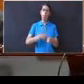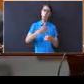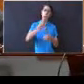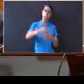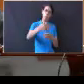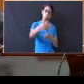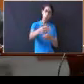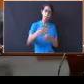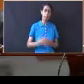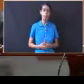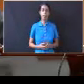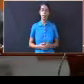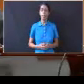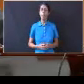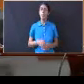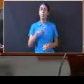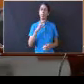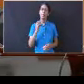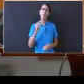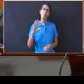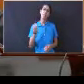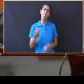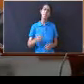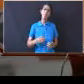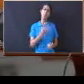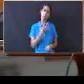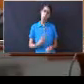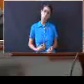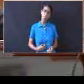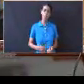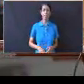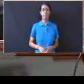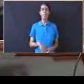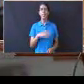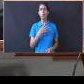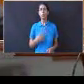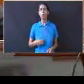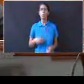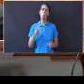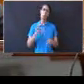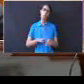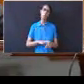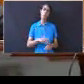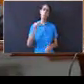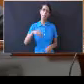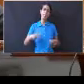Es que sufrí. Que sufrir me tocó a mí en esta vida. Apare de sufrir, pues.